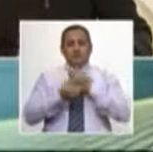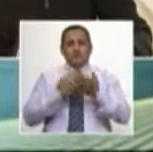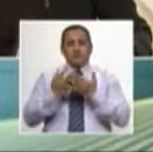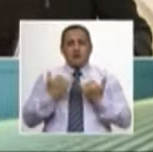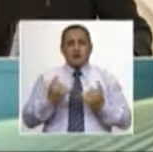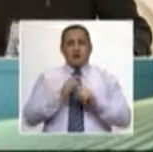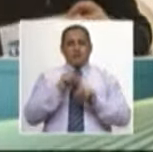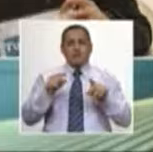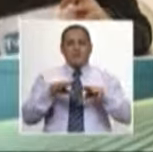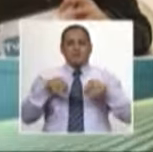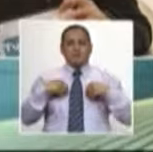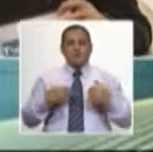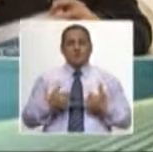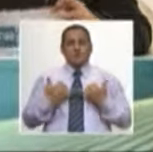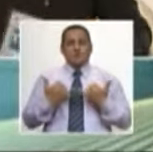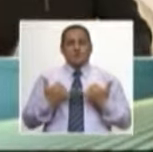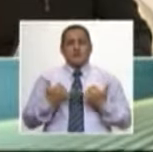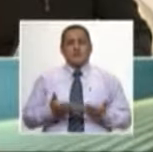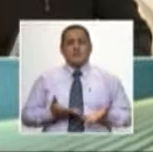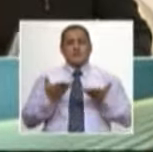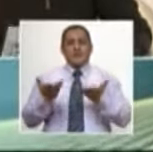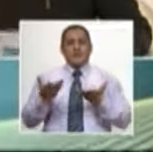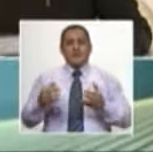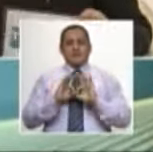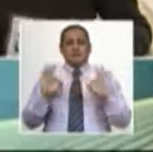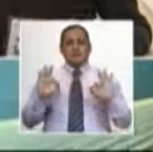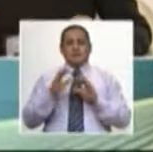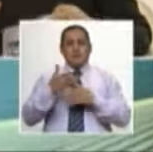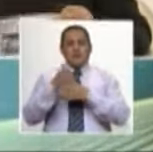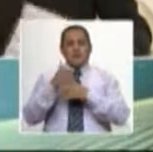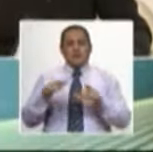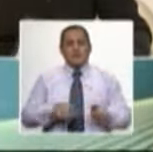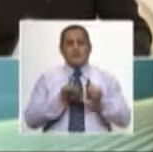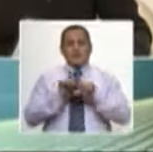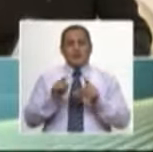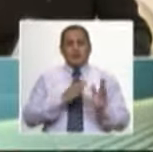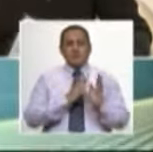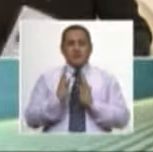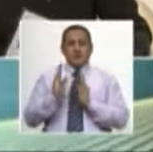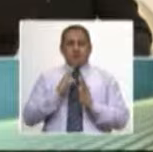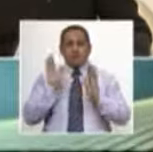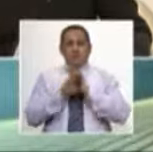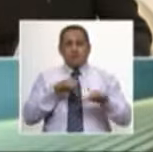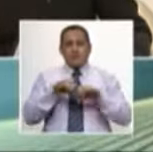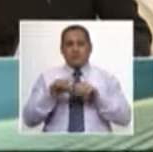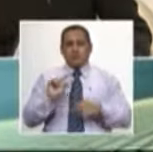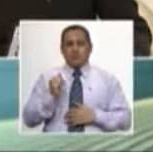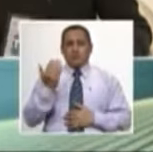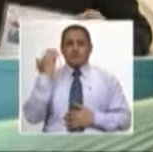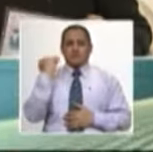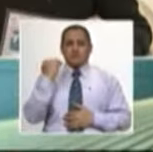tampoco ha permitido se dé ninguna repartija, y en ese sentido el proceso que se realizó ahora